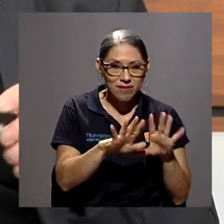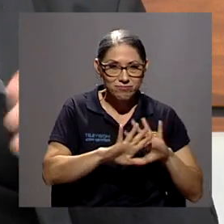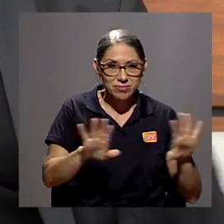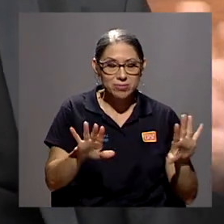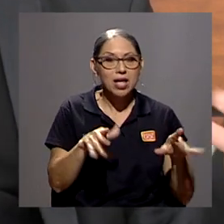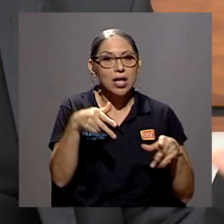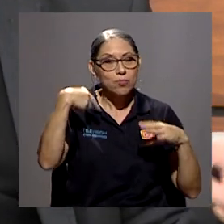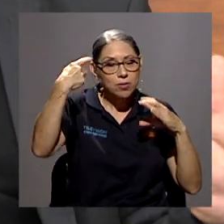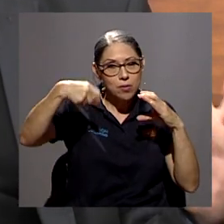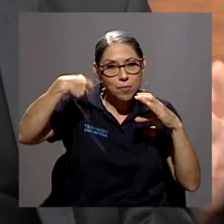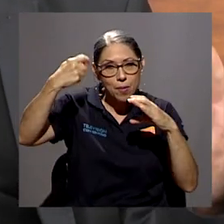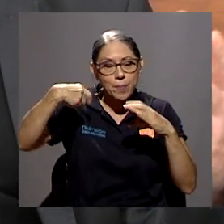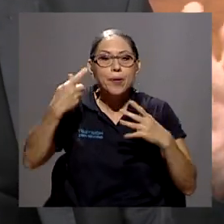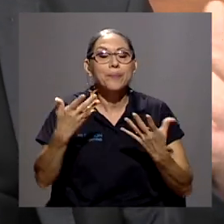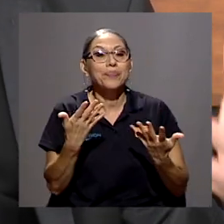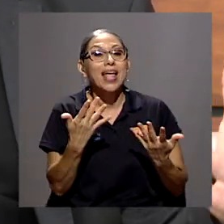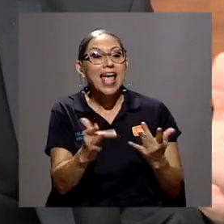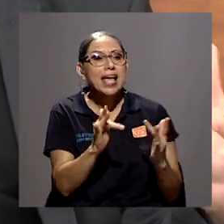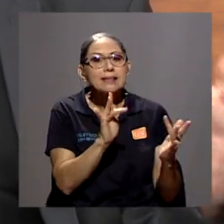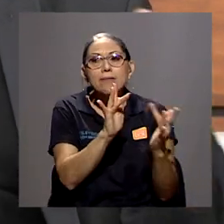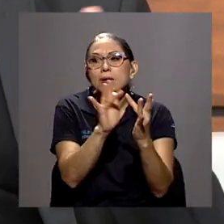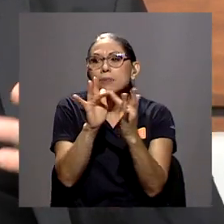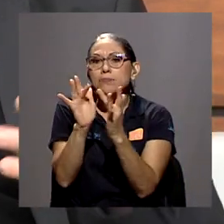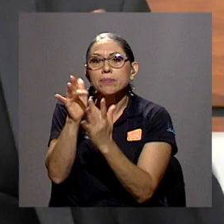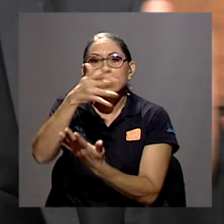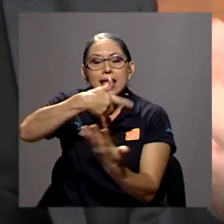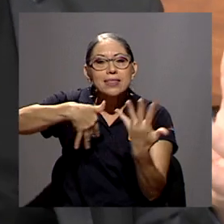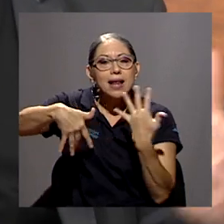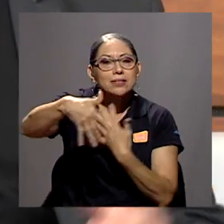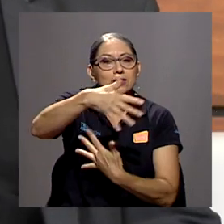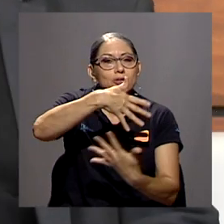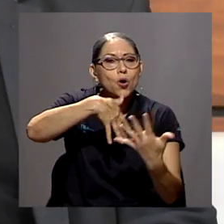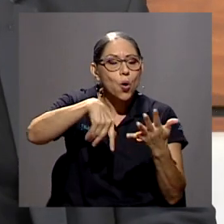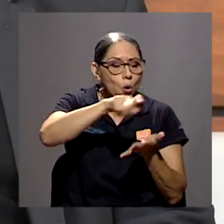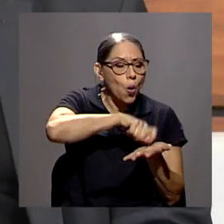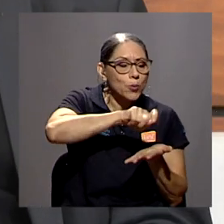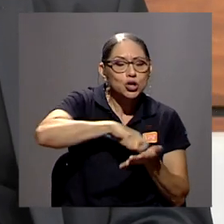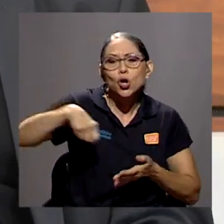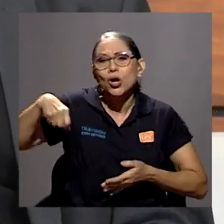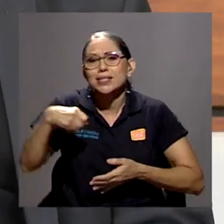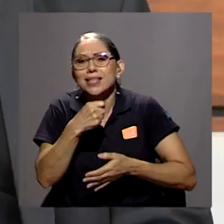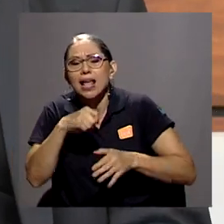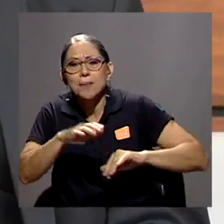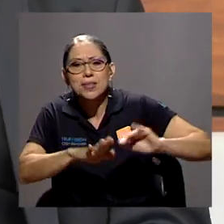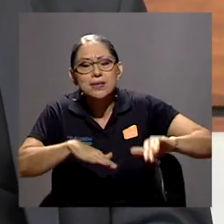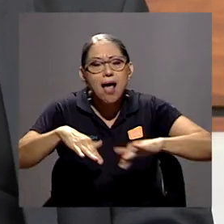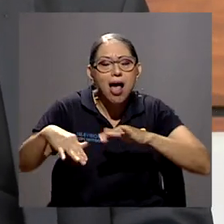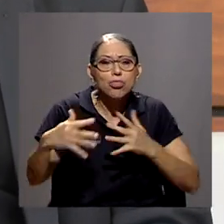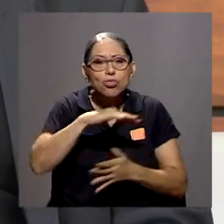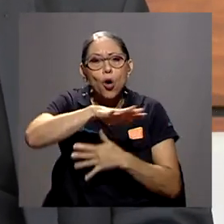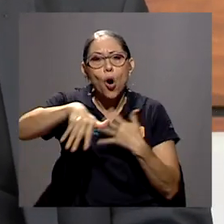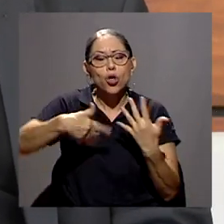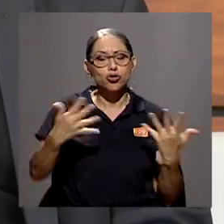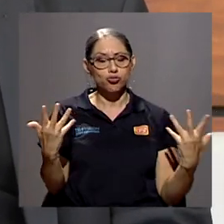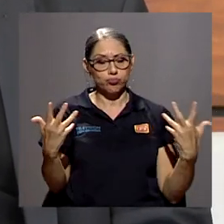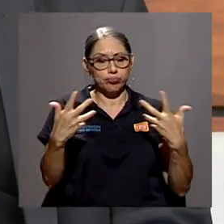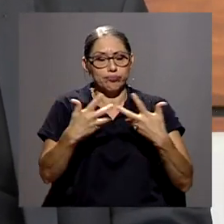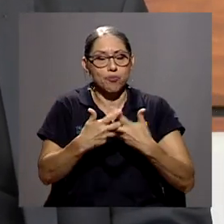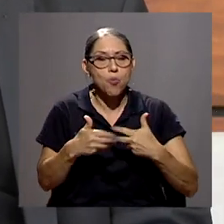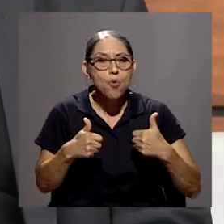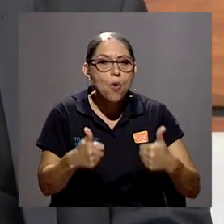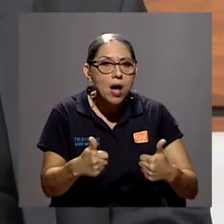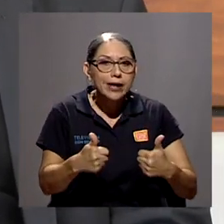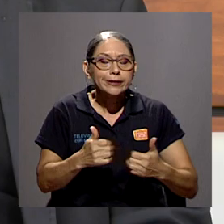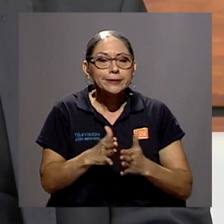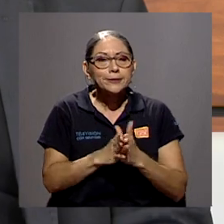esa interacción con los artistas entre compositores e intérpretes es muy rica y tengo que decir que esa pieza